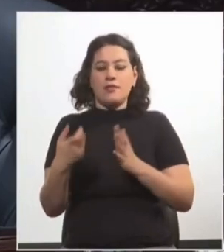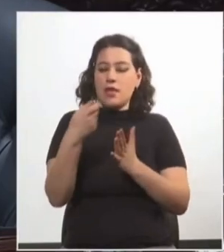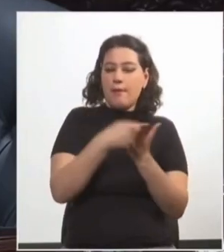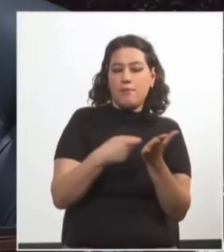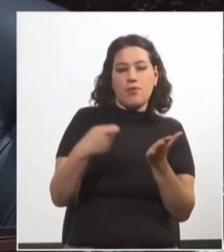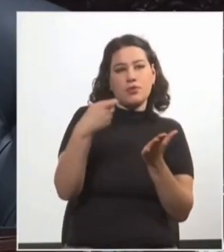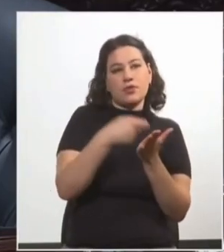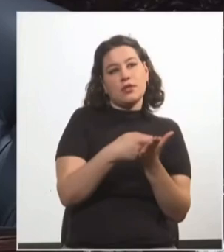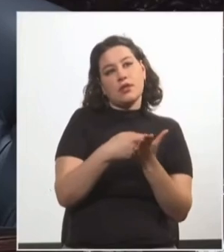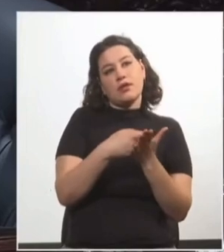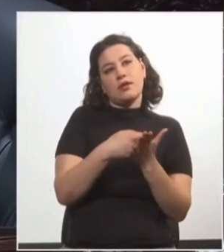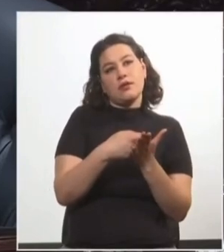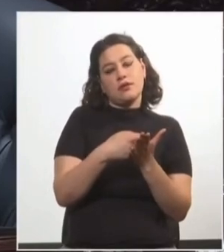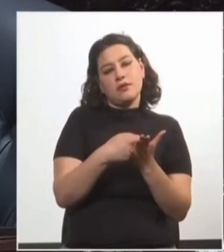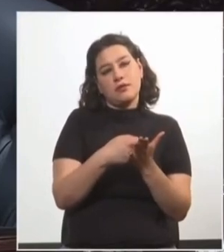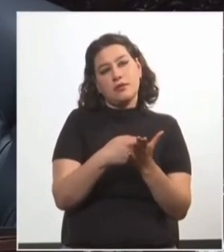y